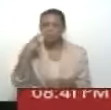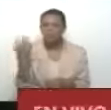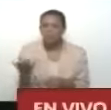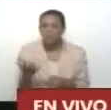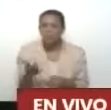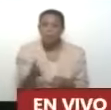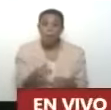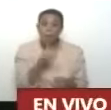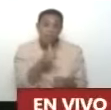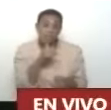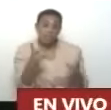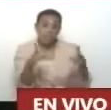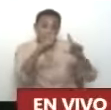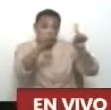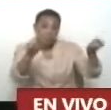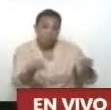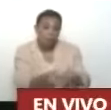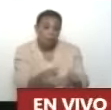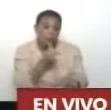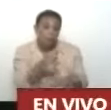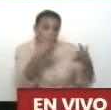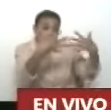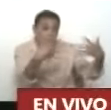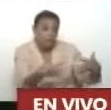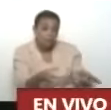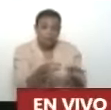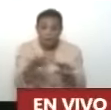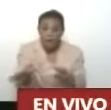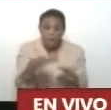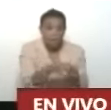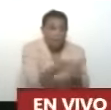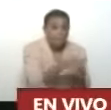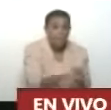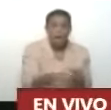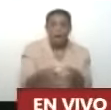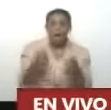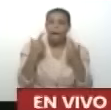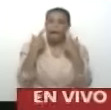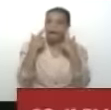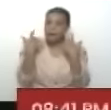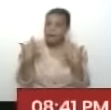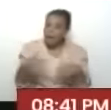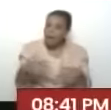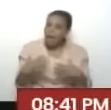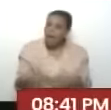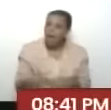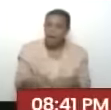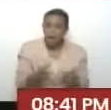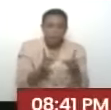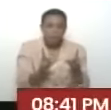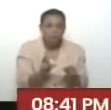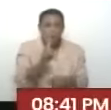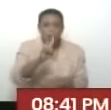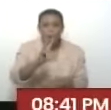Yo le dije, bueno, entregar volantes. Y esta campaña nos regresó a entregar el